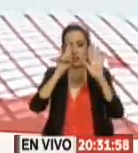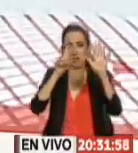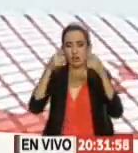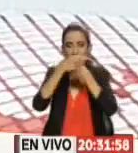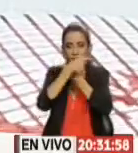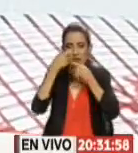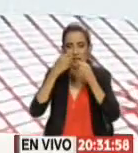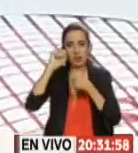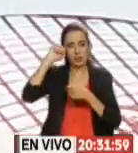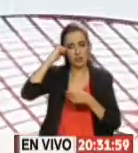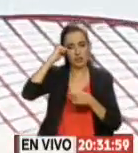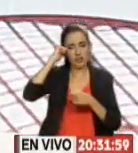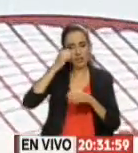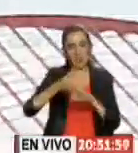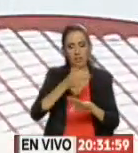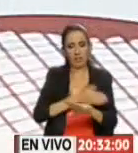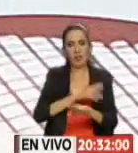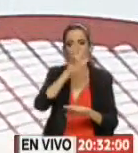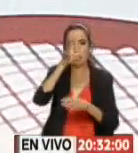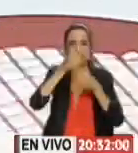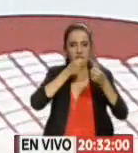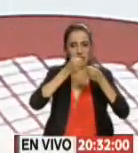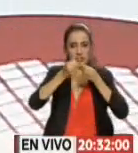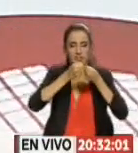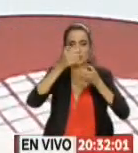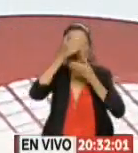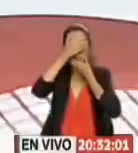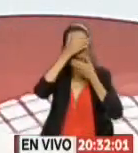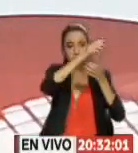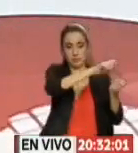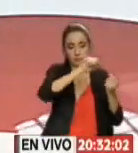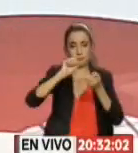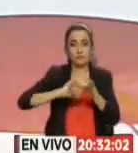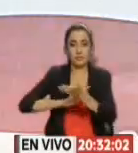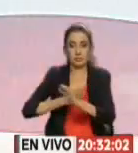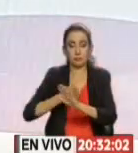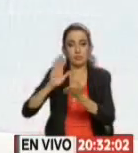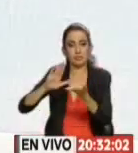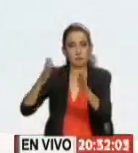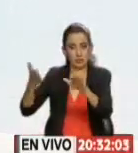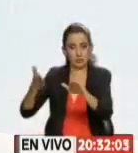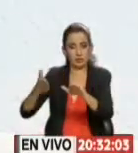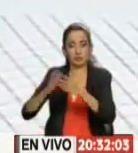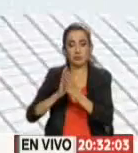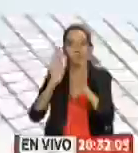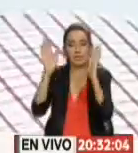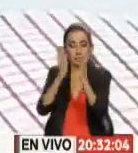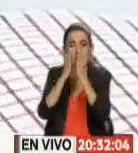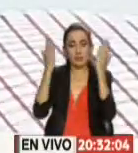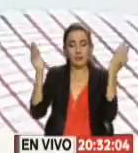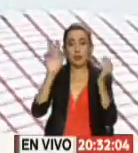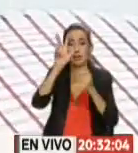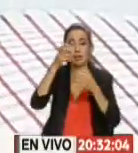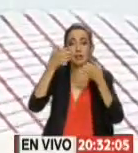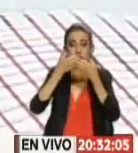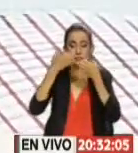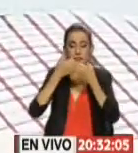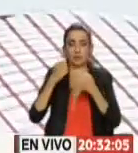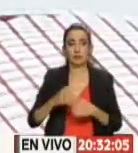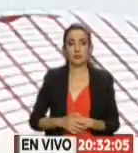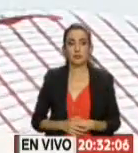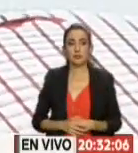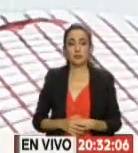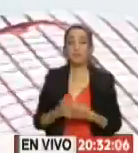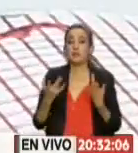tres periodistas de Diario El Comercio que fueron secuestrados y posteriormente asesinados por integrantes del grupo terrorista Oliver